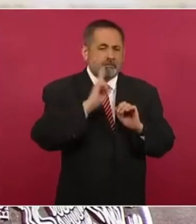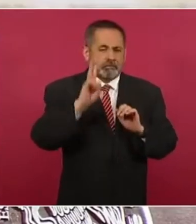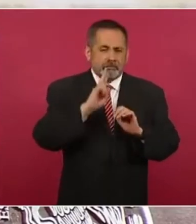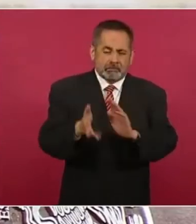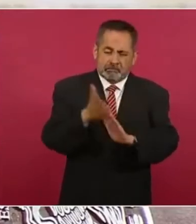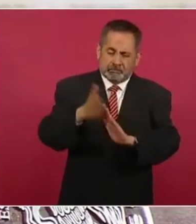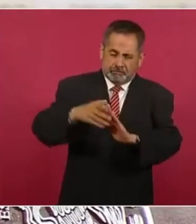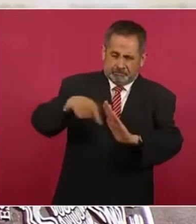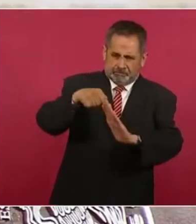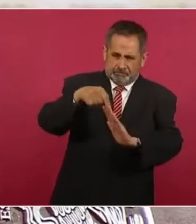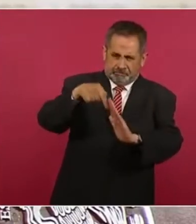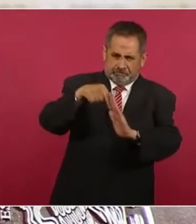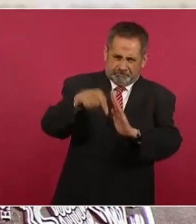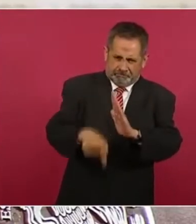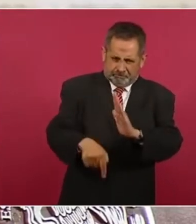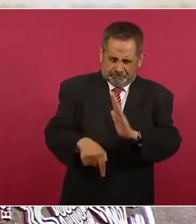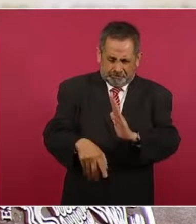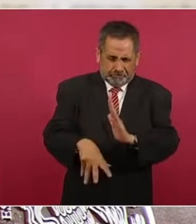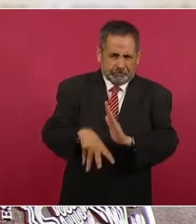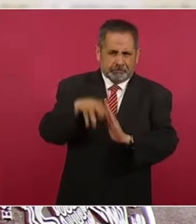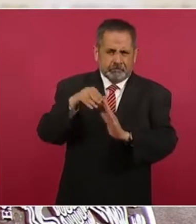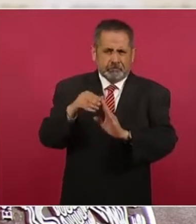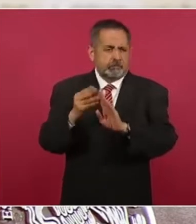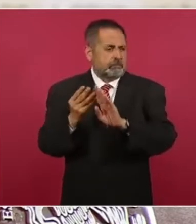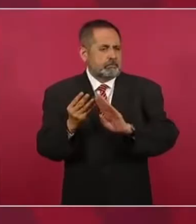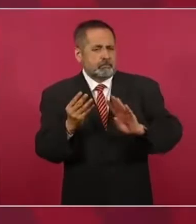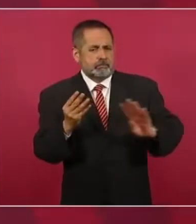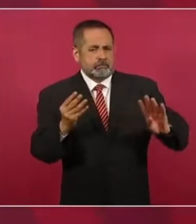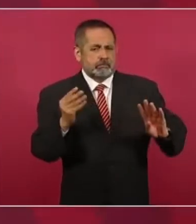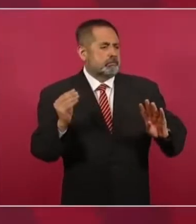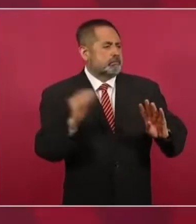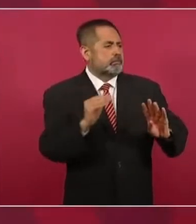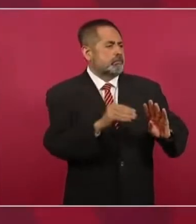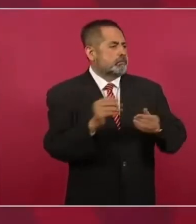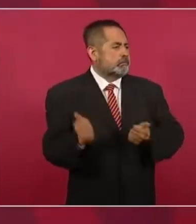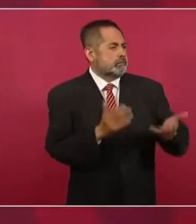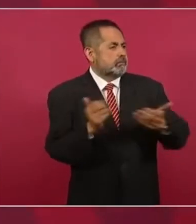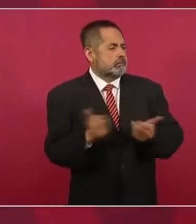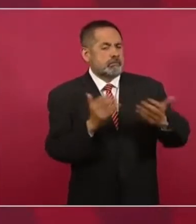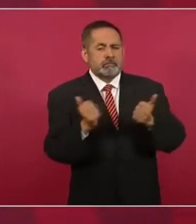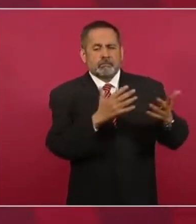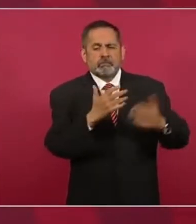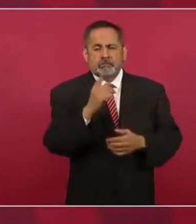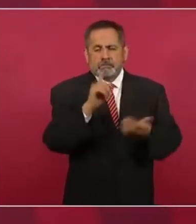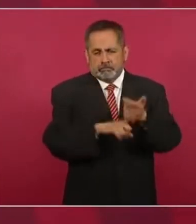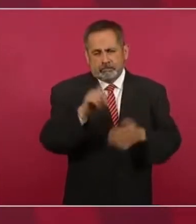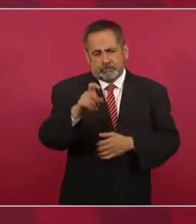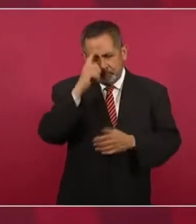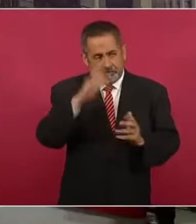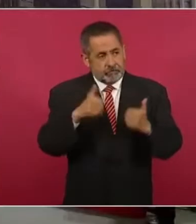construir un acueducto para que no les falte el agua. Son de las cosas que estamos viendo